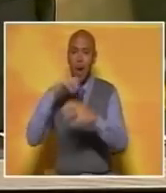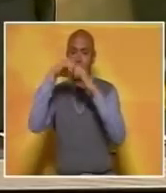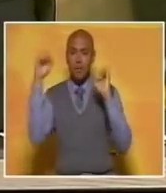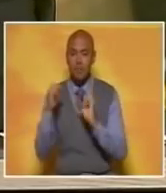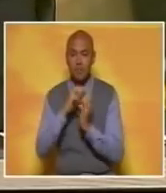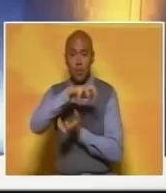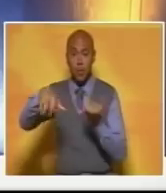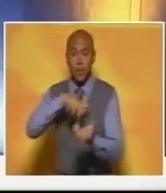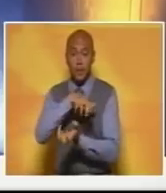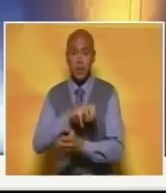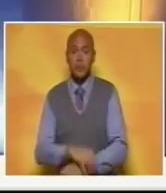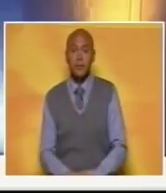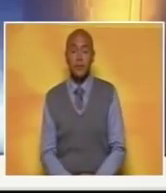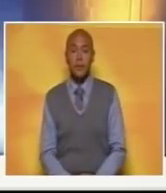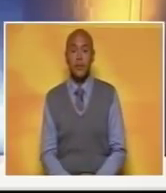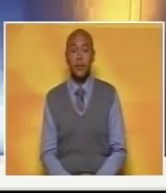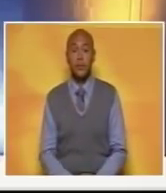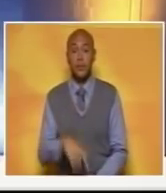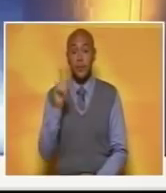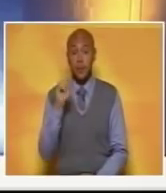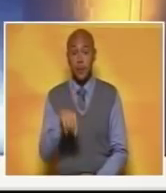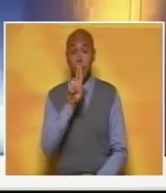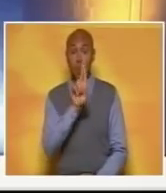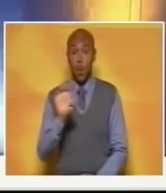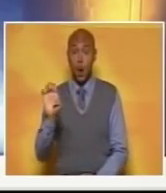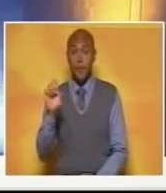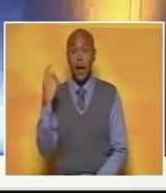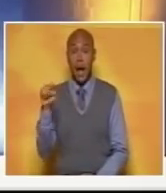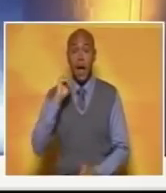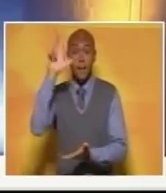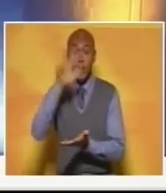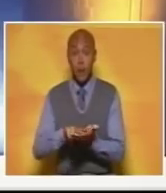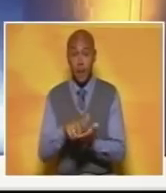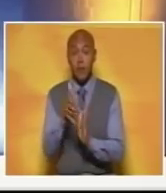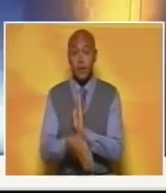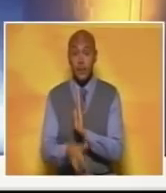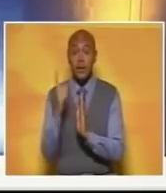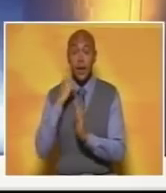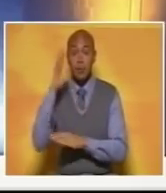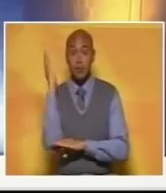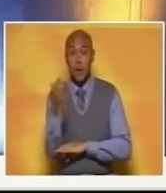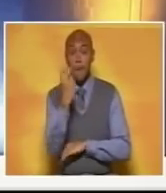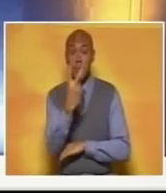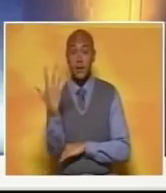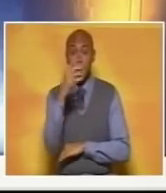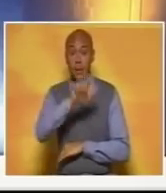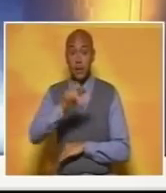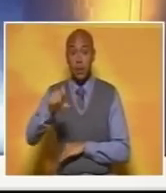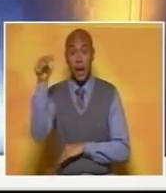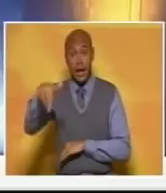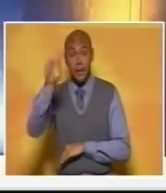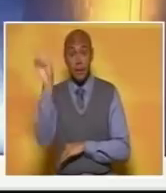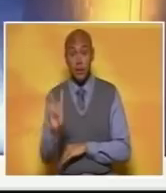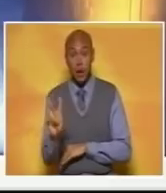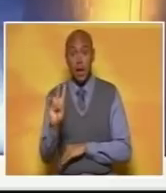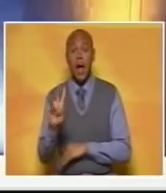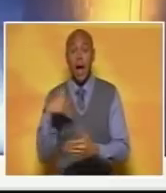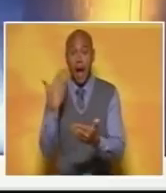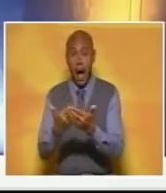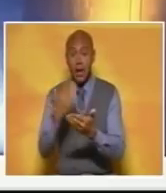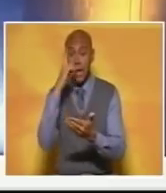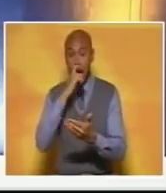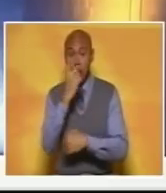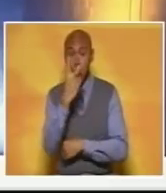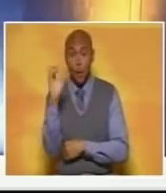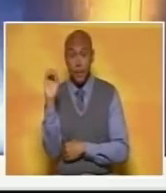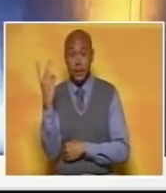violencia. La Unión Europea aprobó prorrogar las sanciones contra 25 funcionarios del gobierno de Venezuela hasta el 2020 ante la